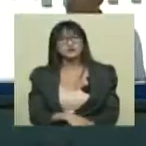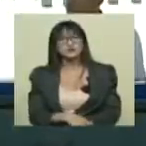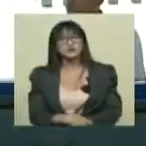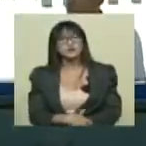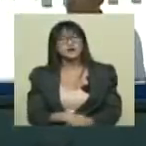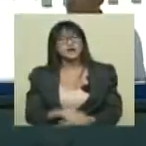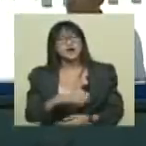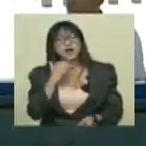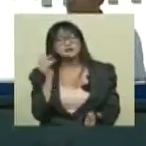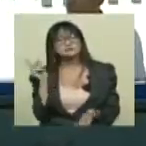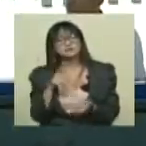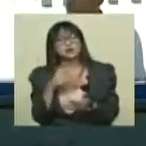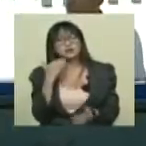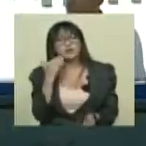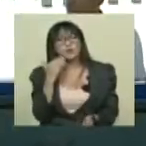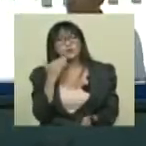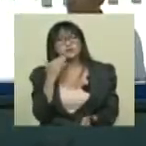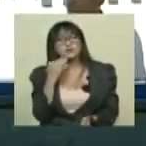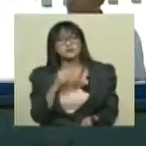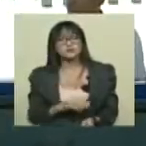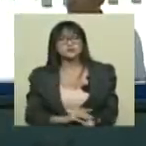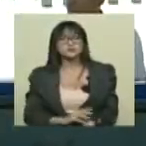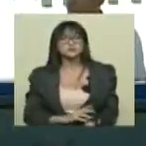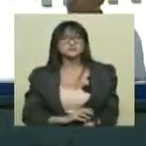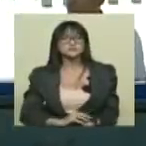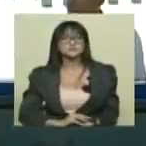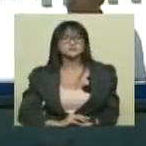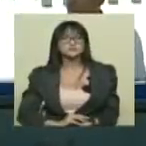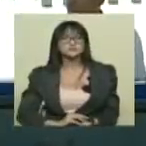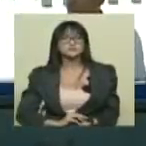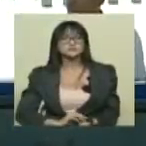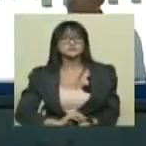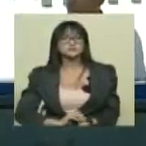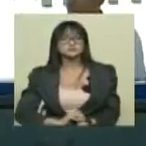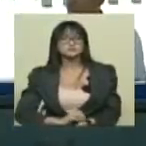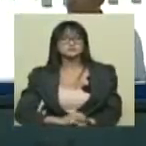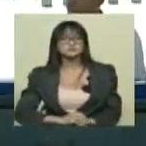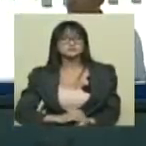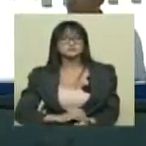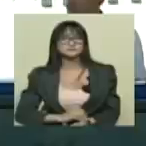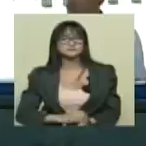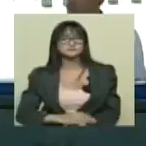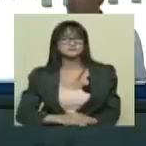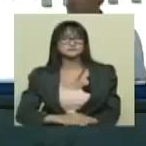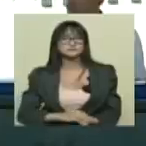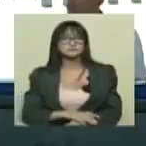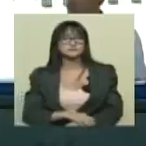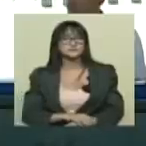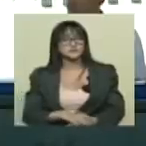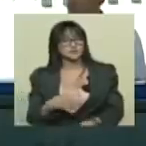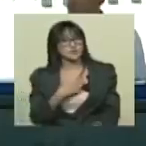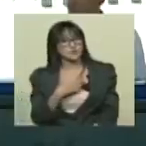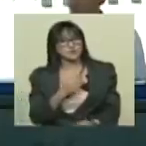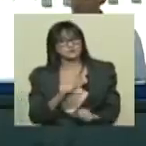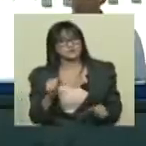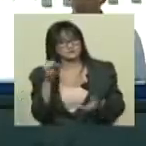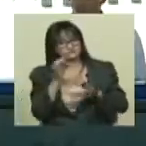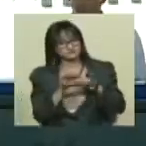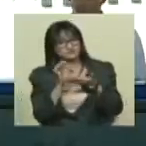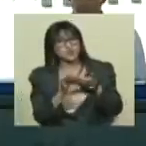llegó de Estados Unidos, me trajo un mensaje. Y le decía, esto es un decreto infame,